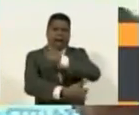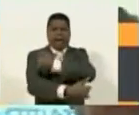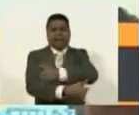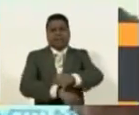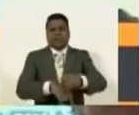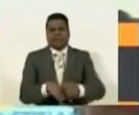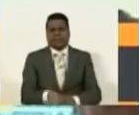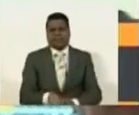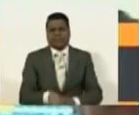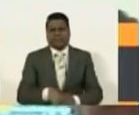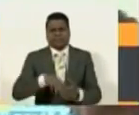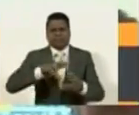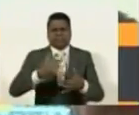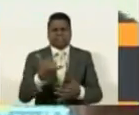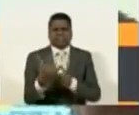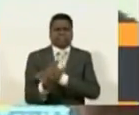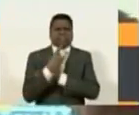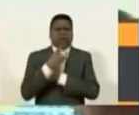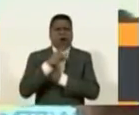revolcándose en su odio,